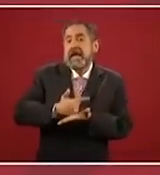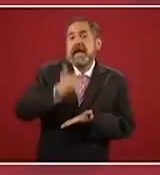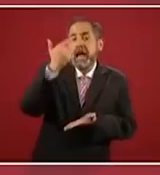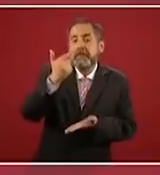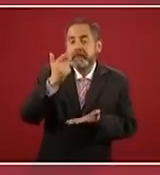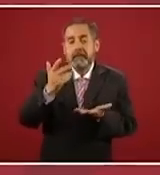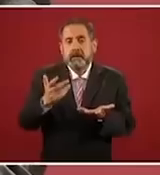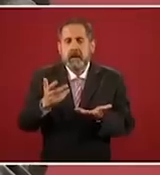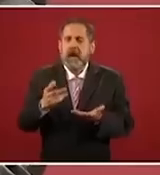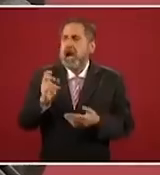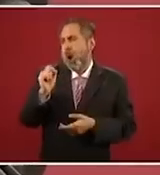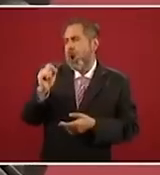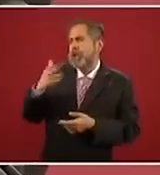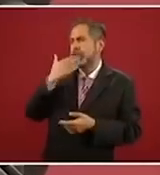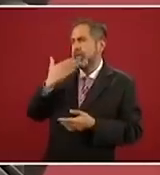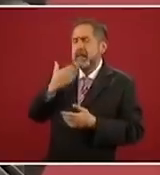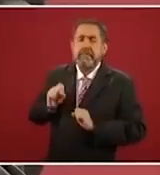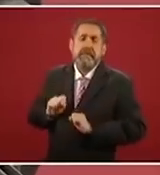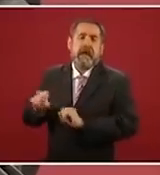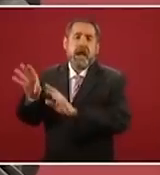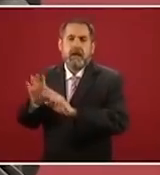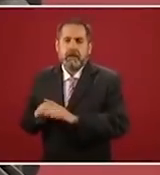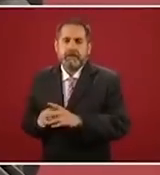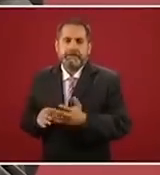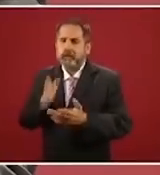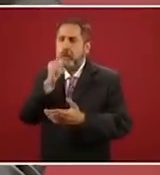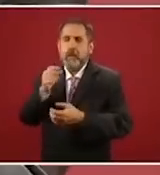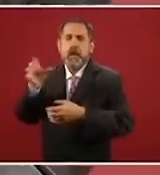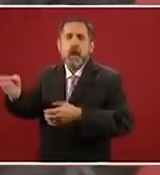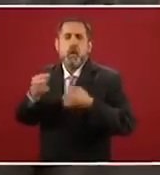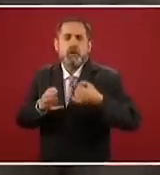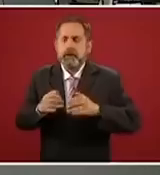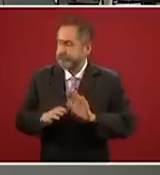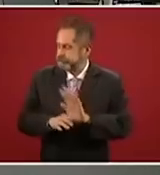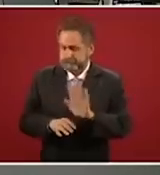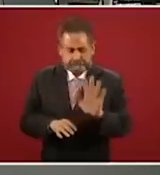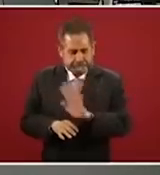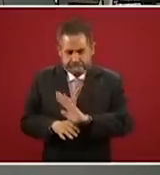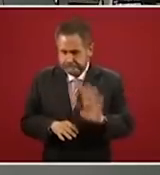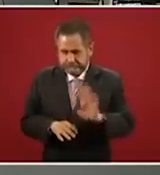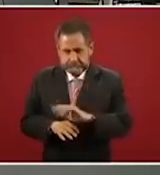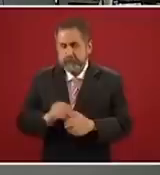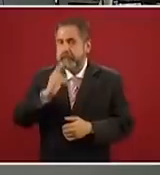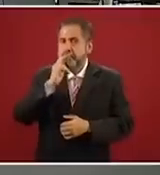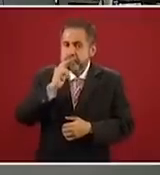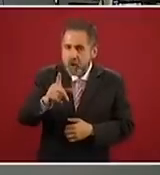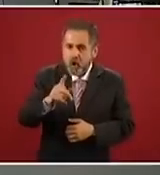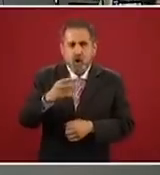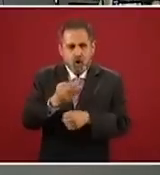grave, no se le puede juzgar. Entonces, ahora, para que no quede duda,